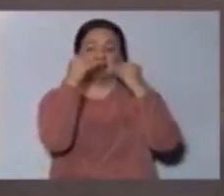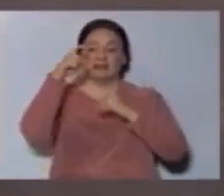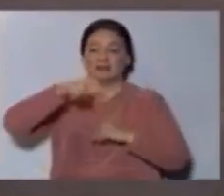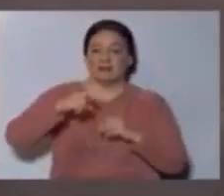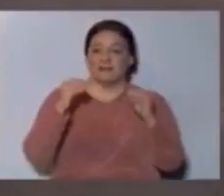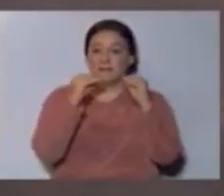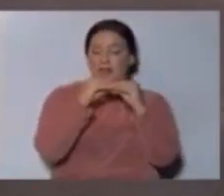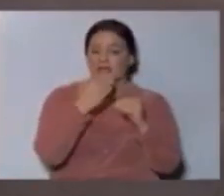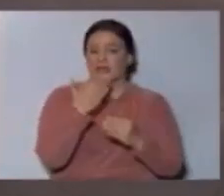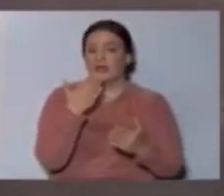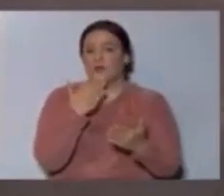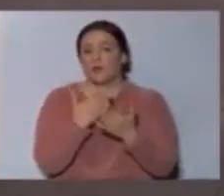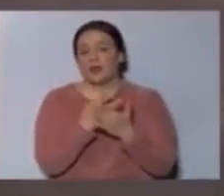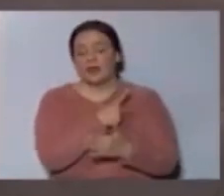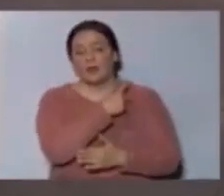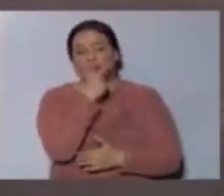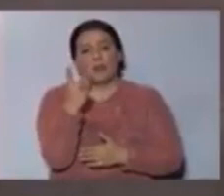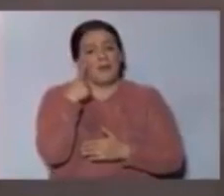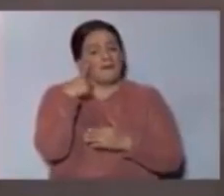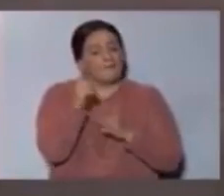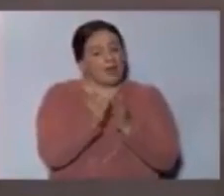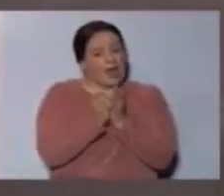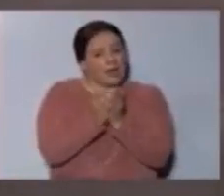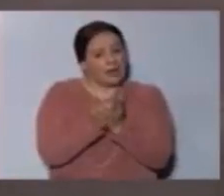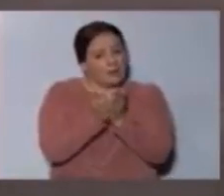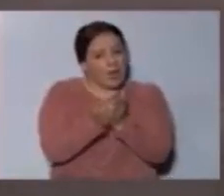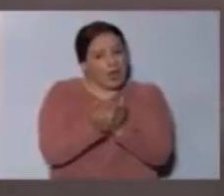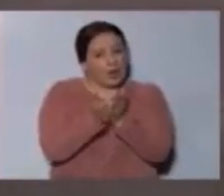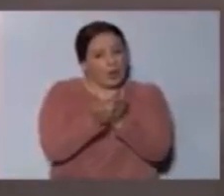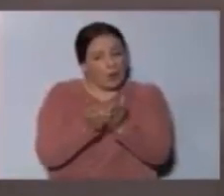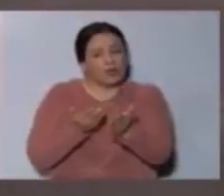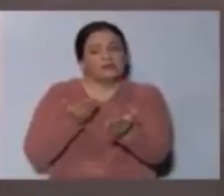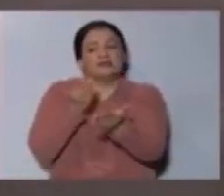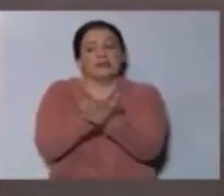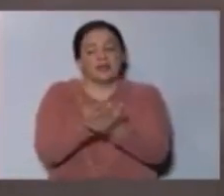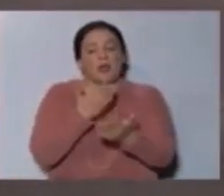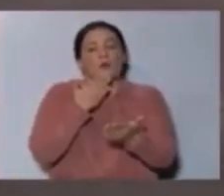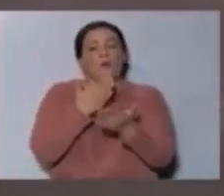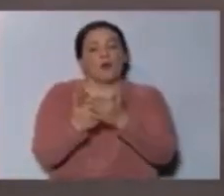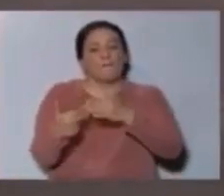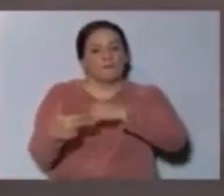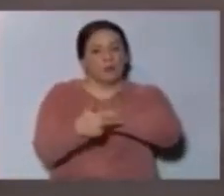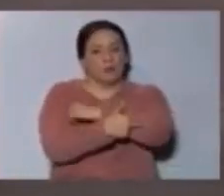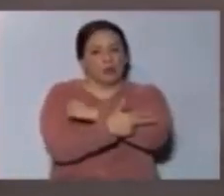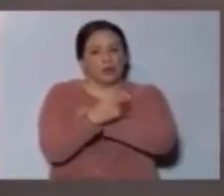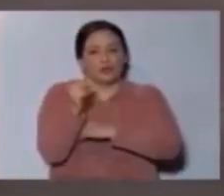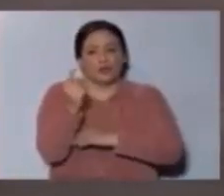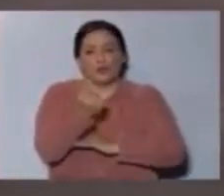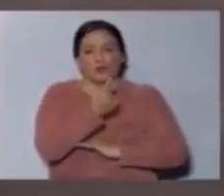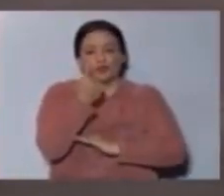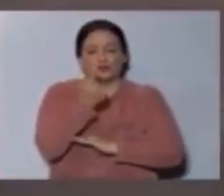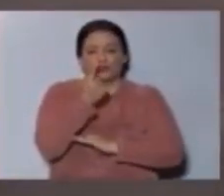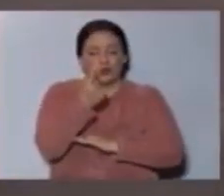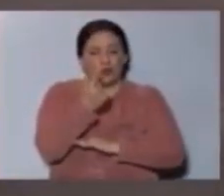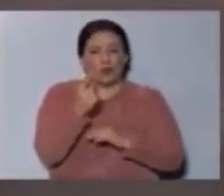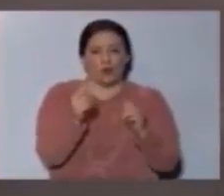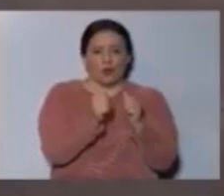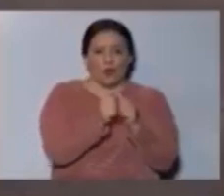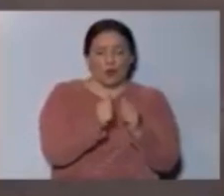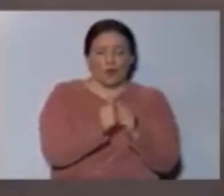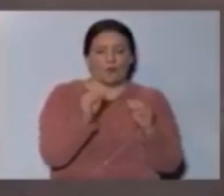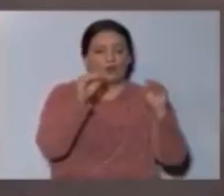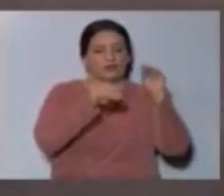de una buena voluntad para llevar este barco a buen puerto. Es decir, que no basta con posiciones